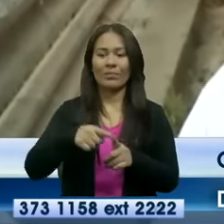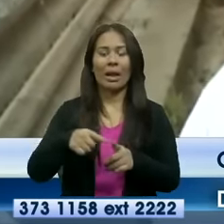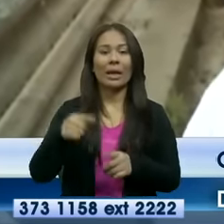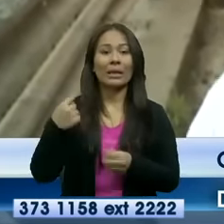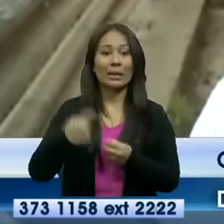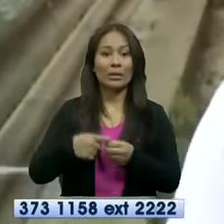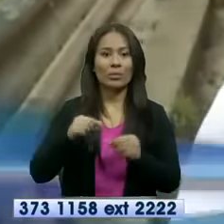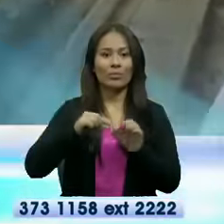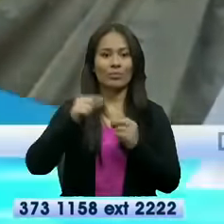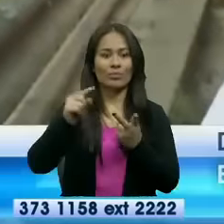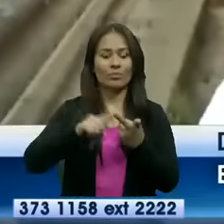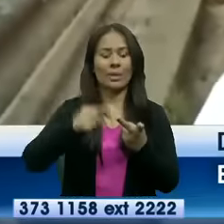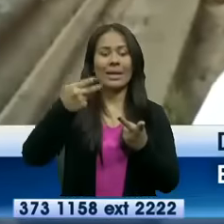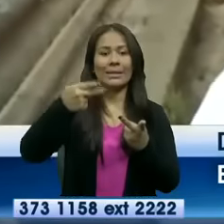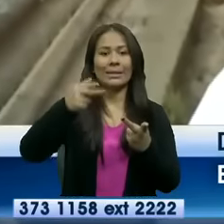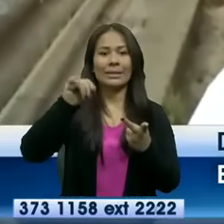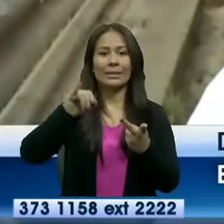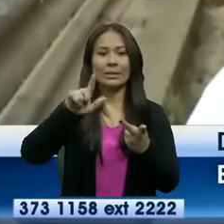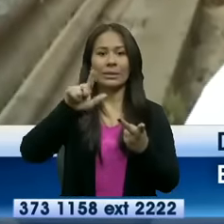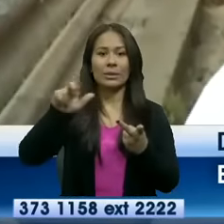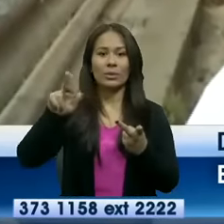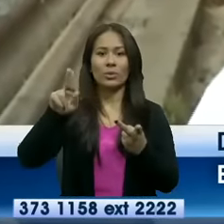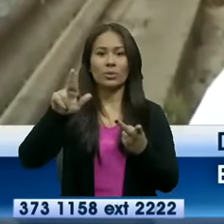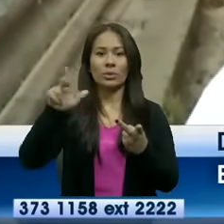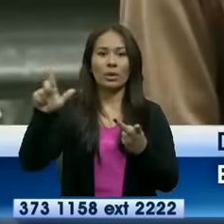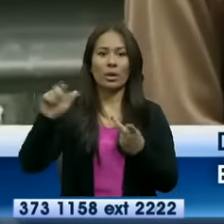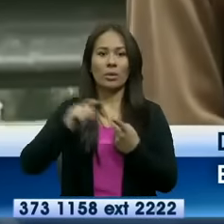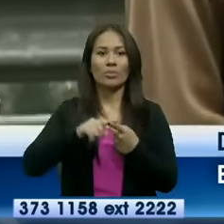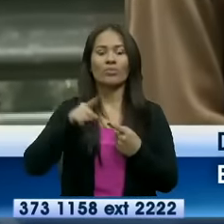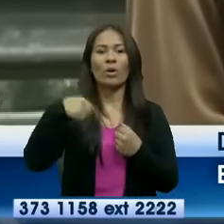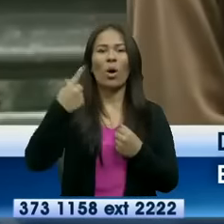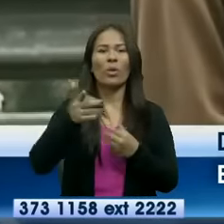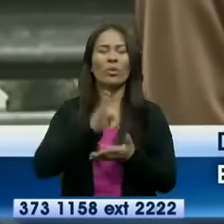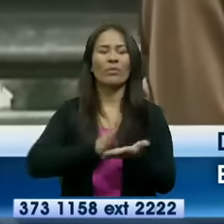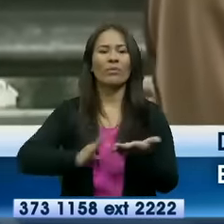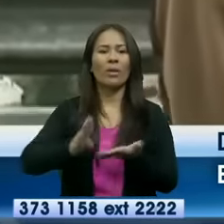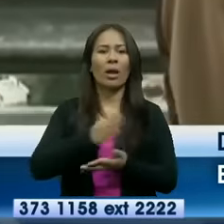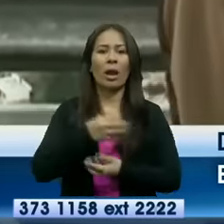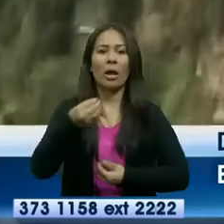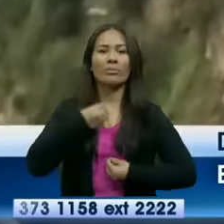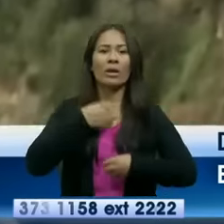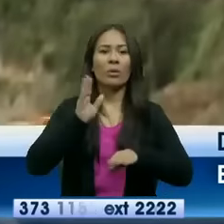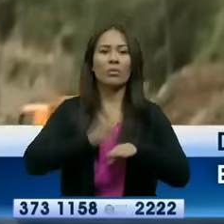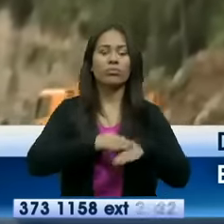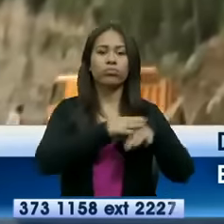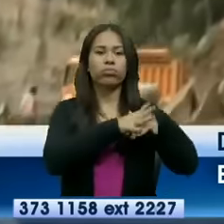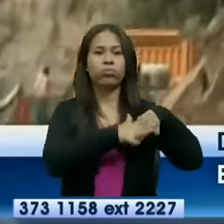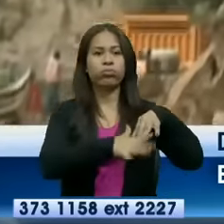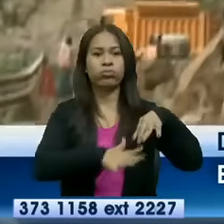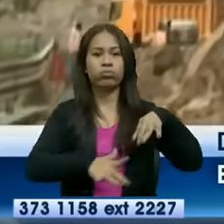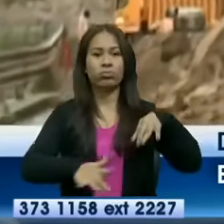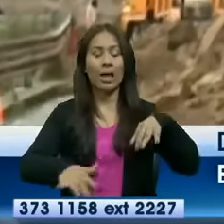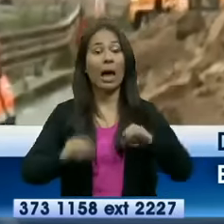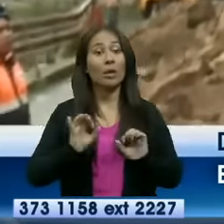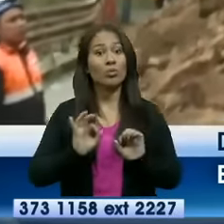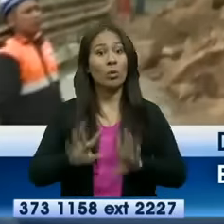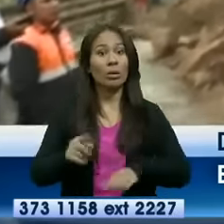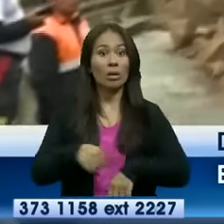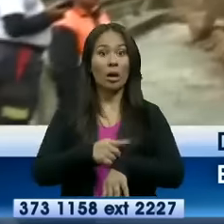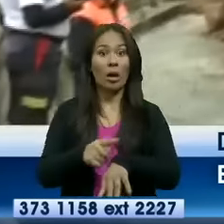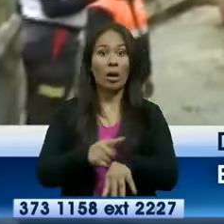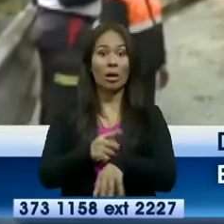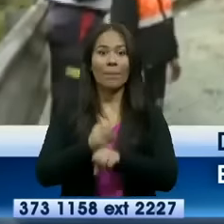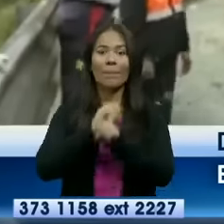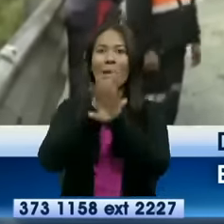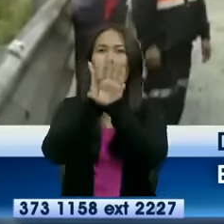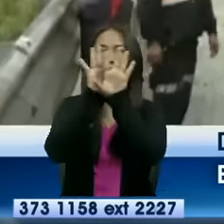Villa Flora, en Santa Ana y otros barrios de la ciudad. Según los moradores, el deslizamiento se produjo afortunadamente en horas de la madrugada